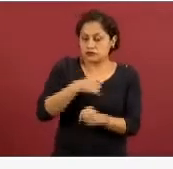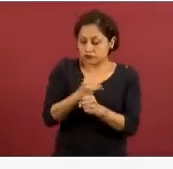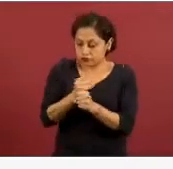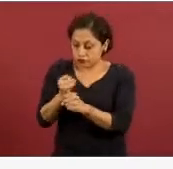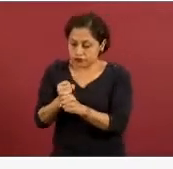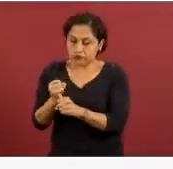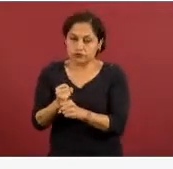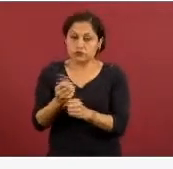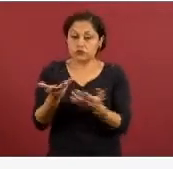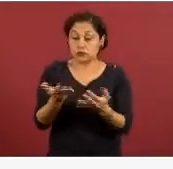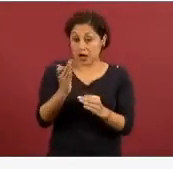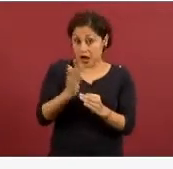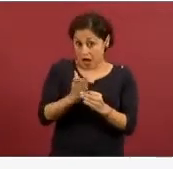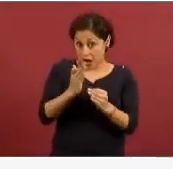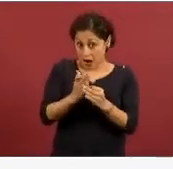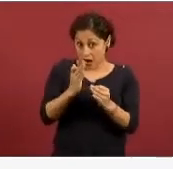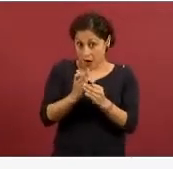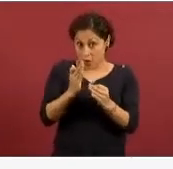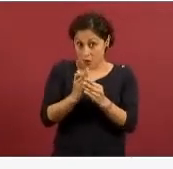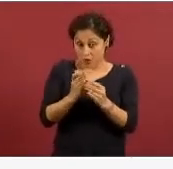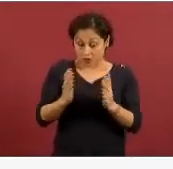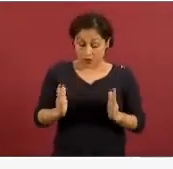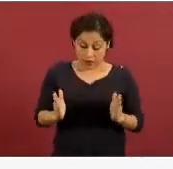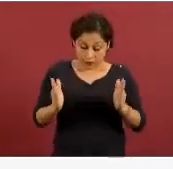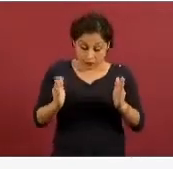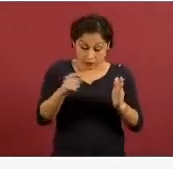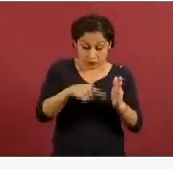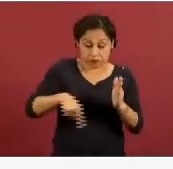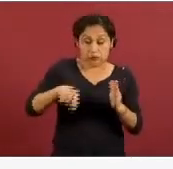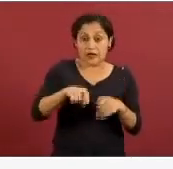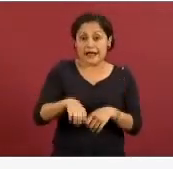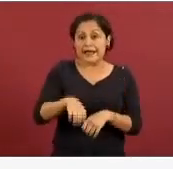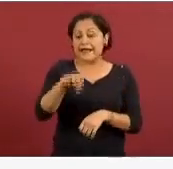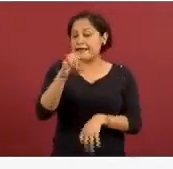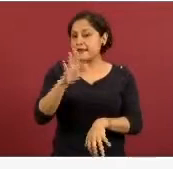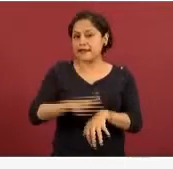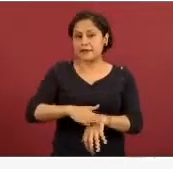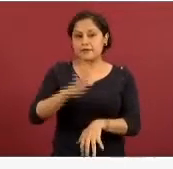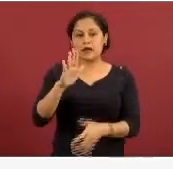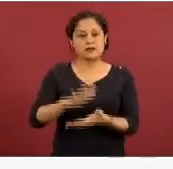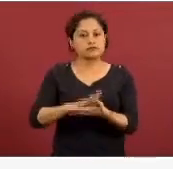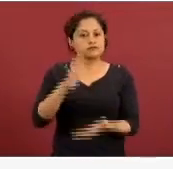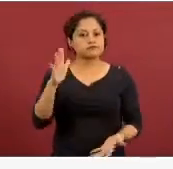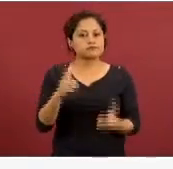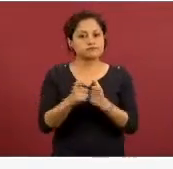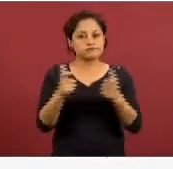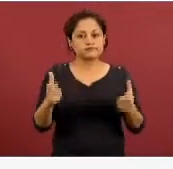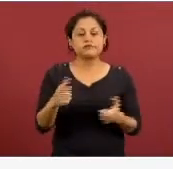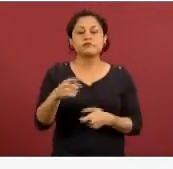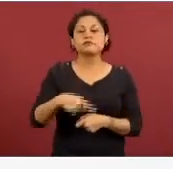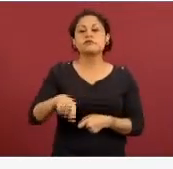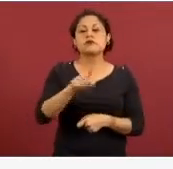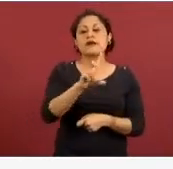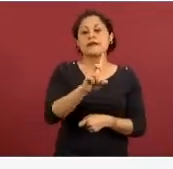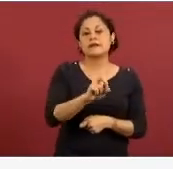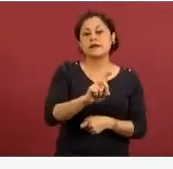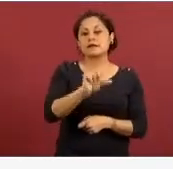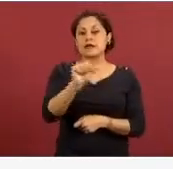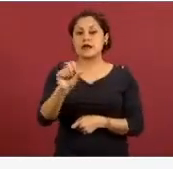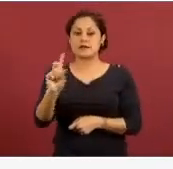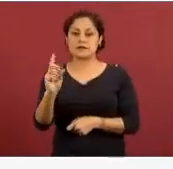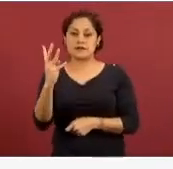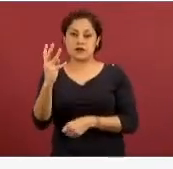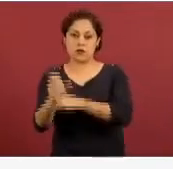edad hasta el momento en el que se han identificado la mayoría de los casos corresponde a aquellos que son de 30 a 34 años de